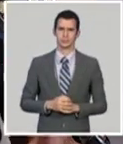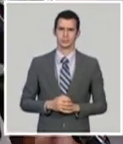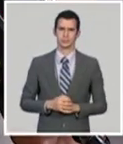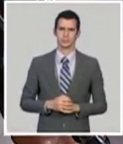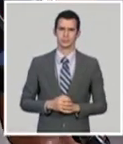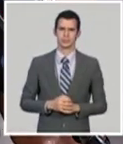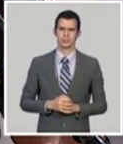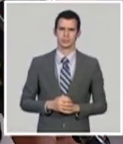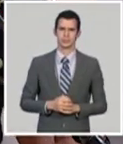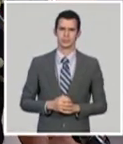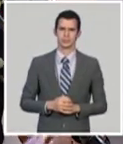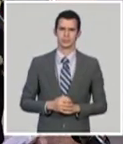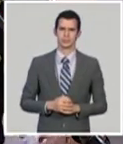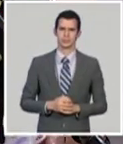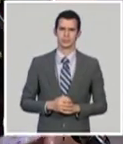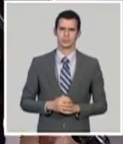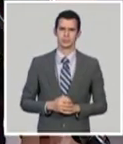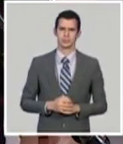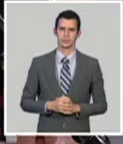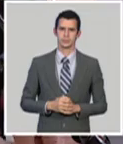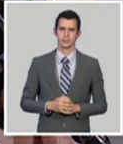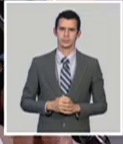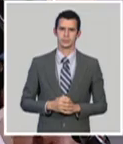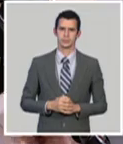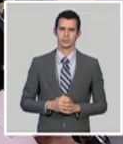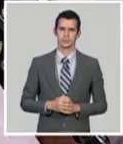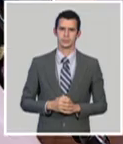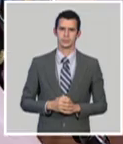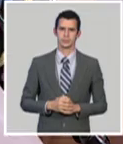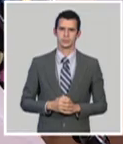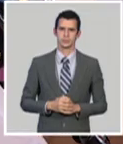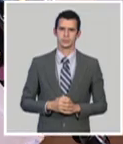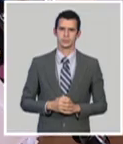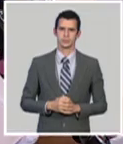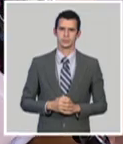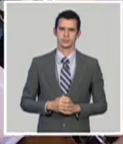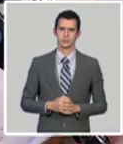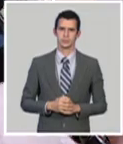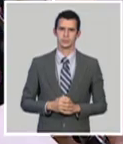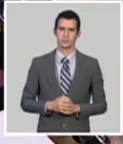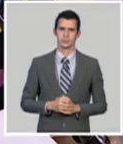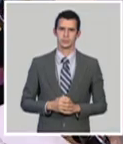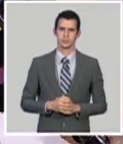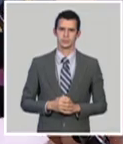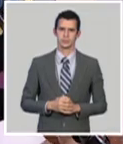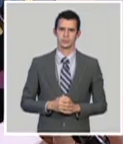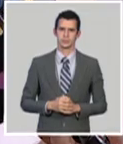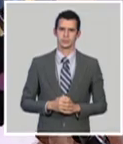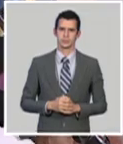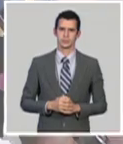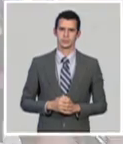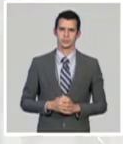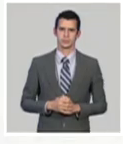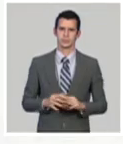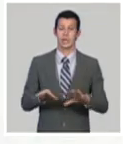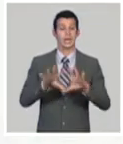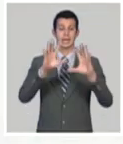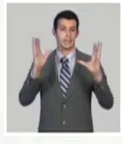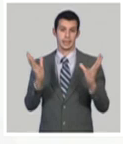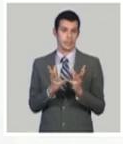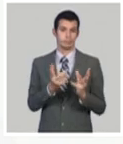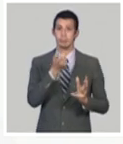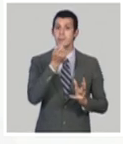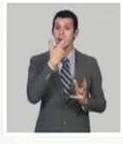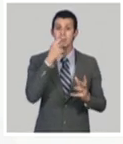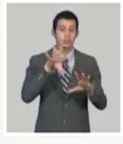precio también relacionado con los medicamentos se produce una rebaja de un 15% a